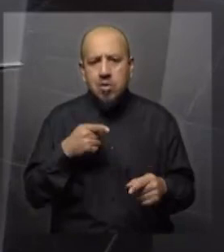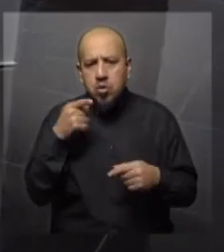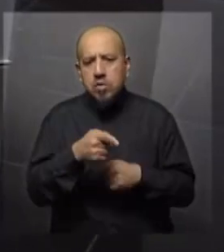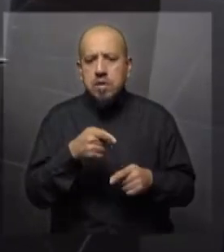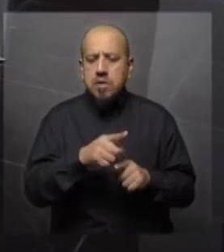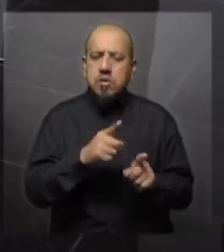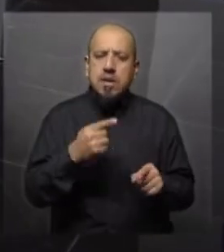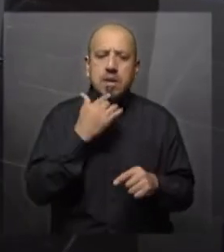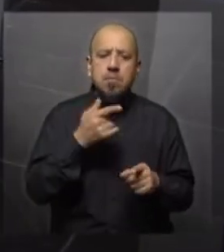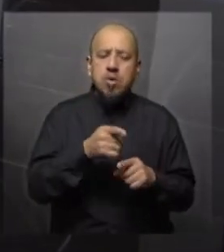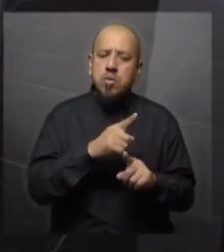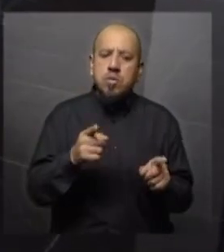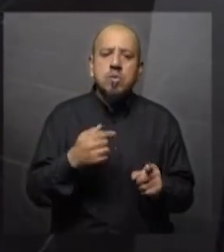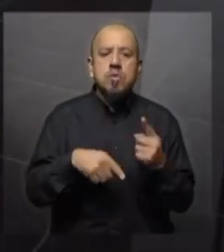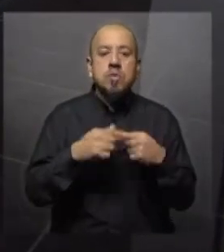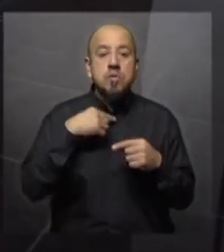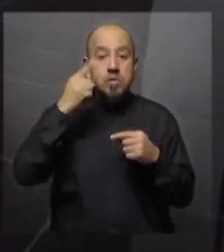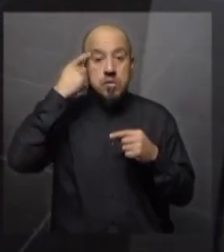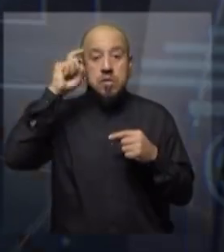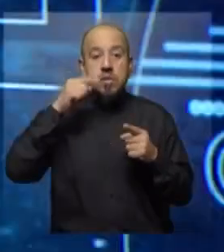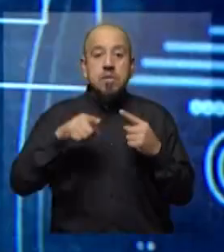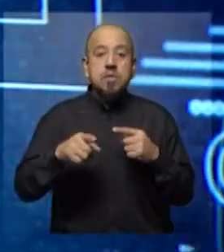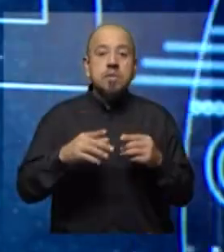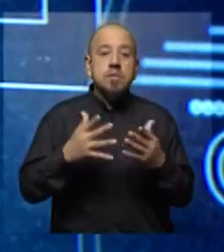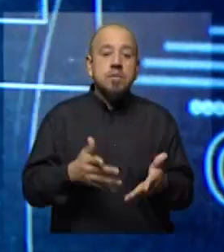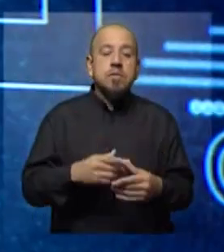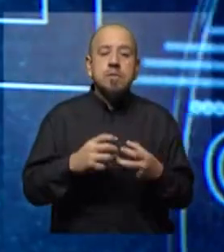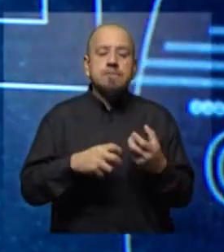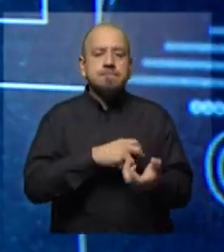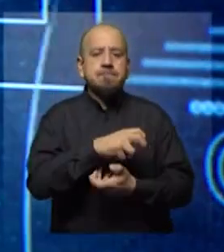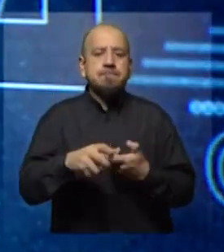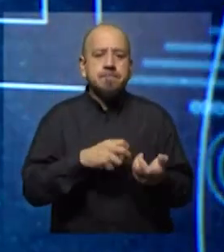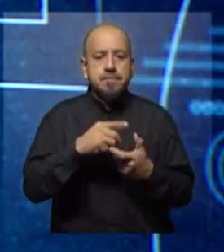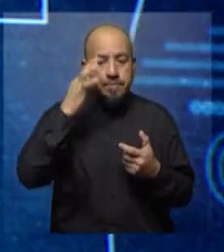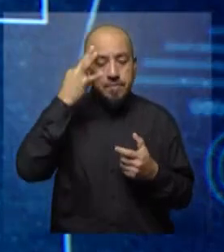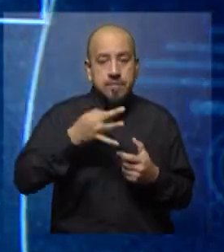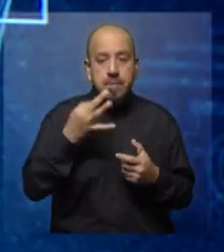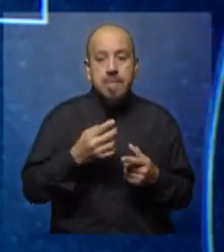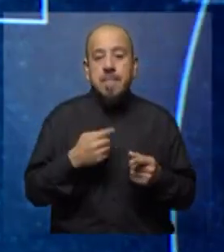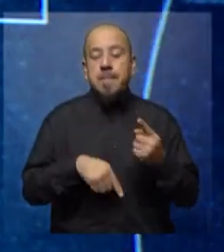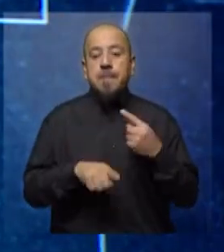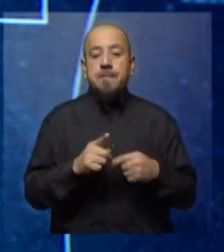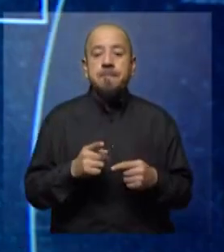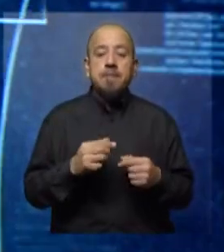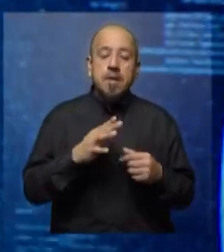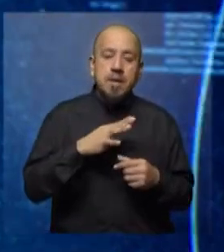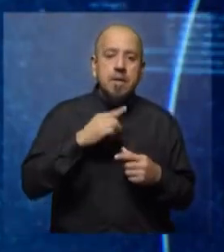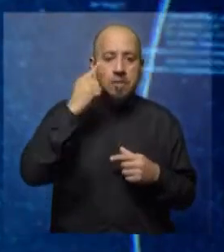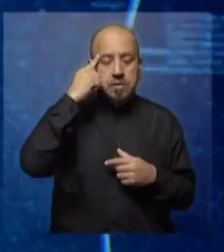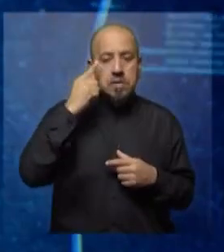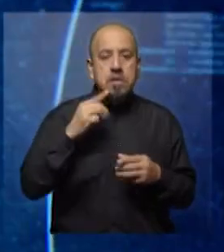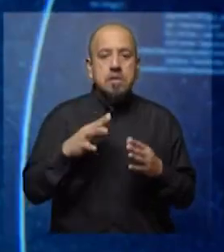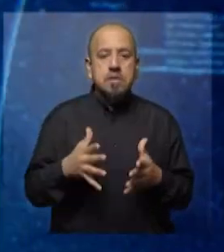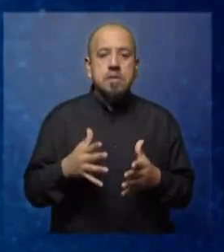este esta concepción inicial de la que yo hablaba acerca de la complejidad de la realidad entonces tender a creer